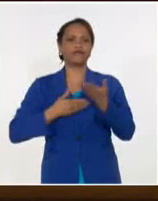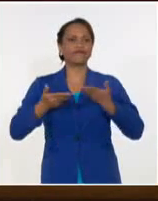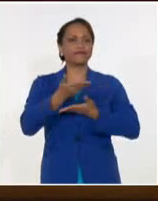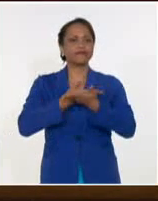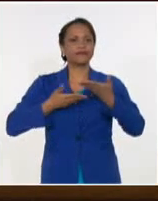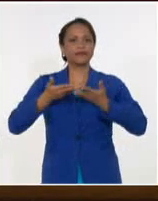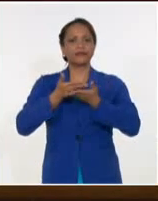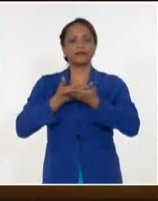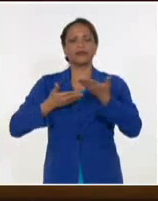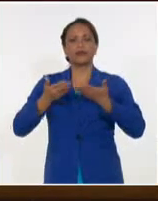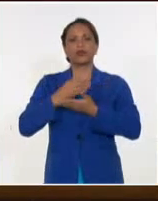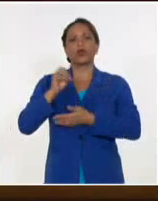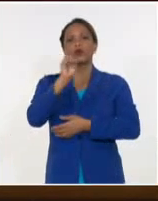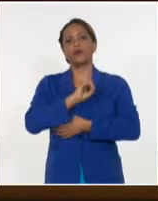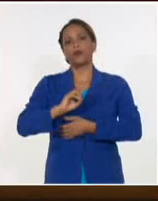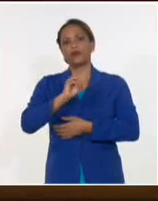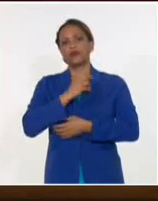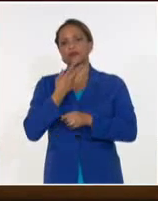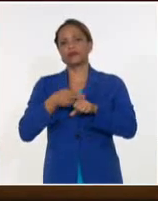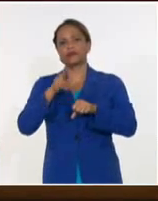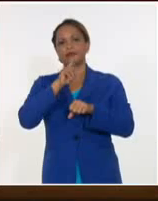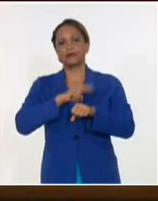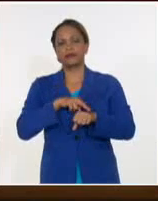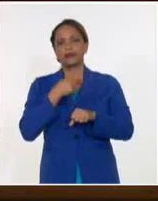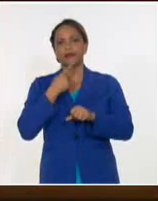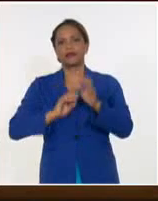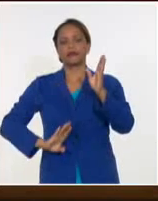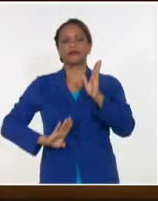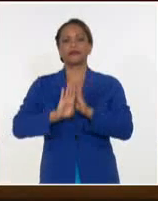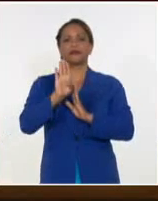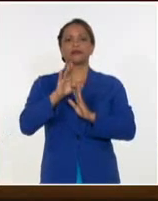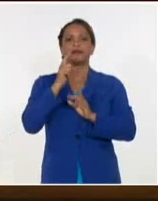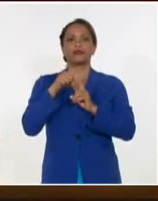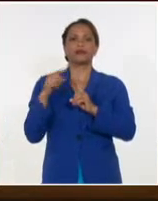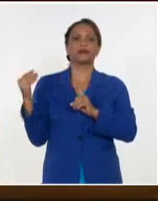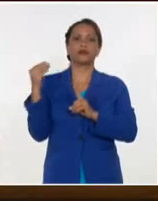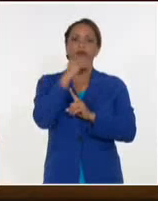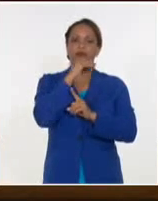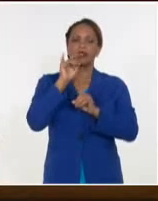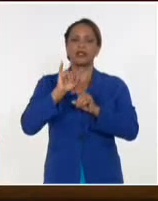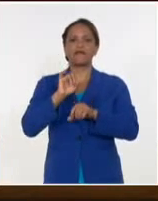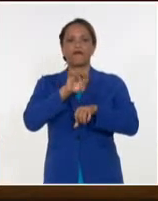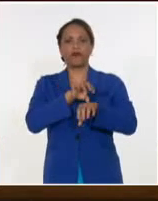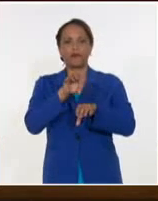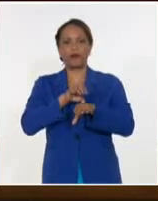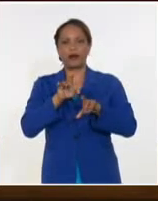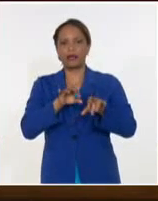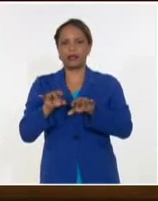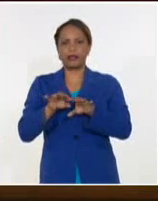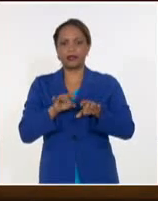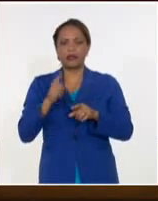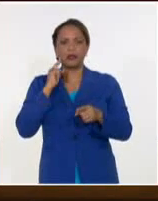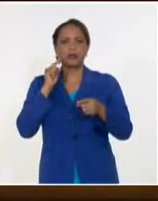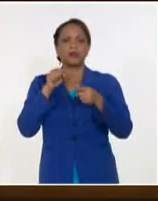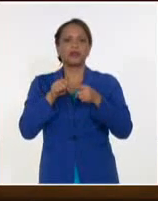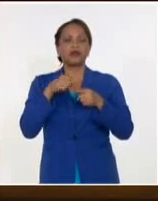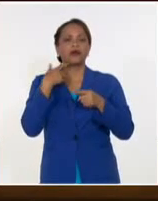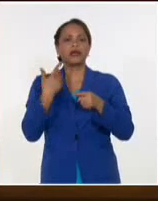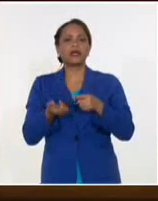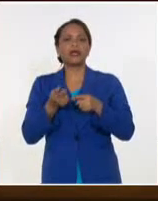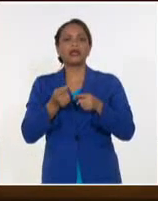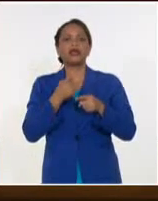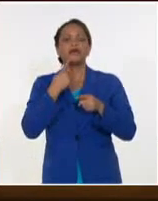las oportunidades que representan el desarrollo de las tecnologías y la informática en función de proyectar una imagen viva de